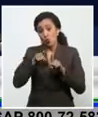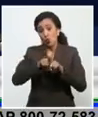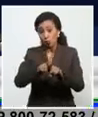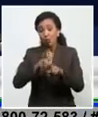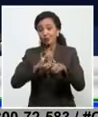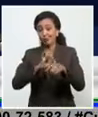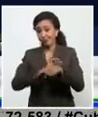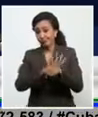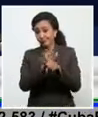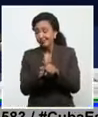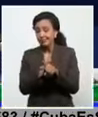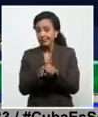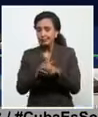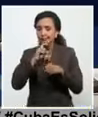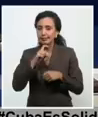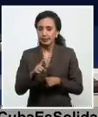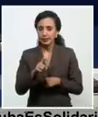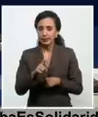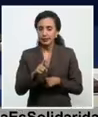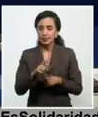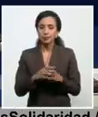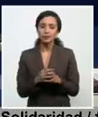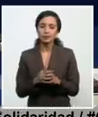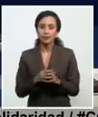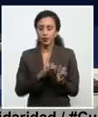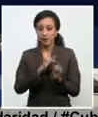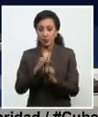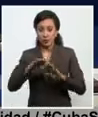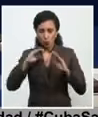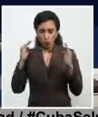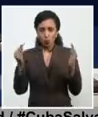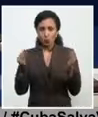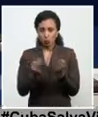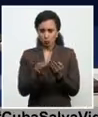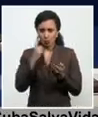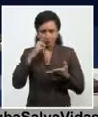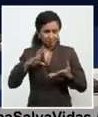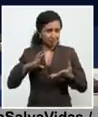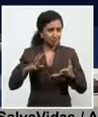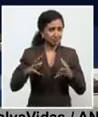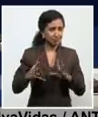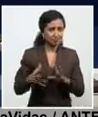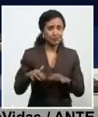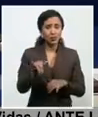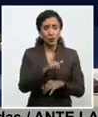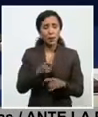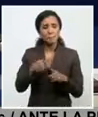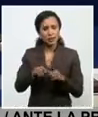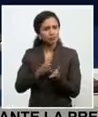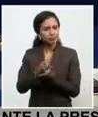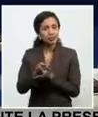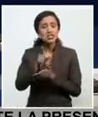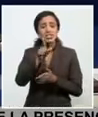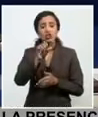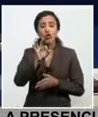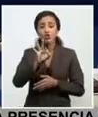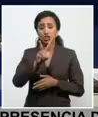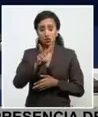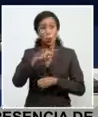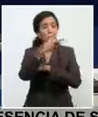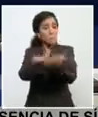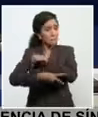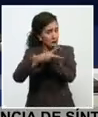mundo anda también un poco convulso, aunque se mantienen los 182 países con